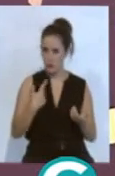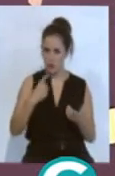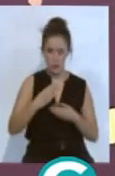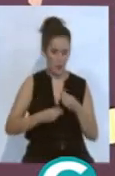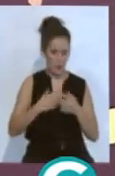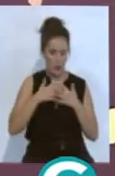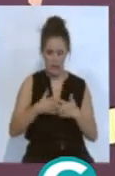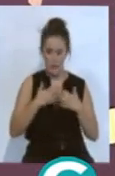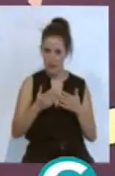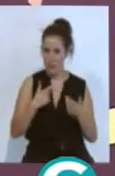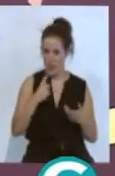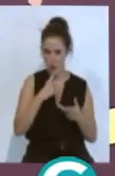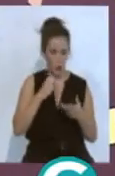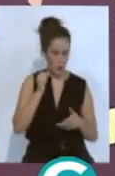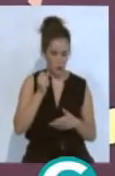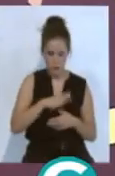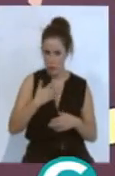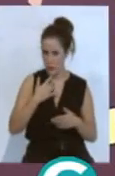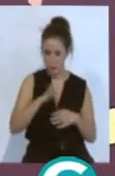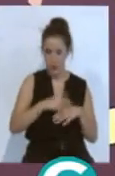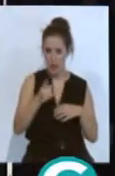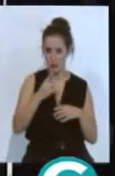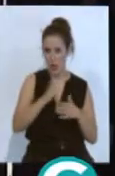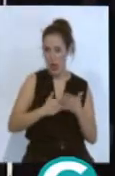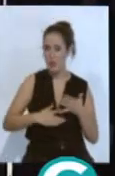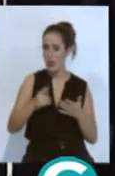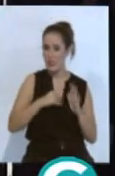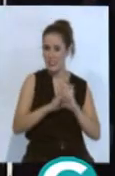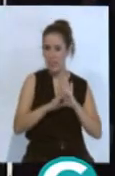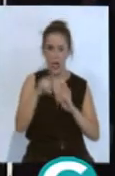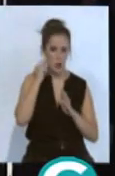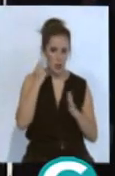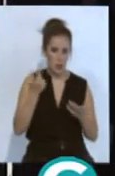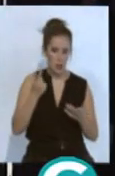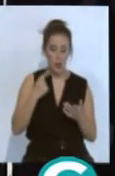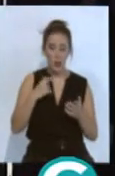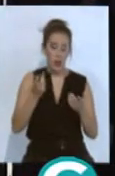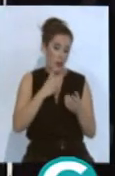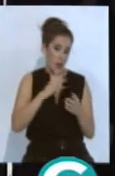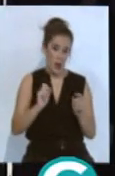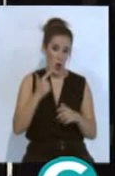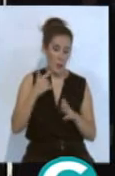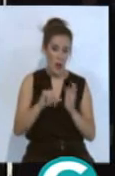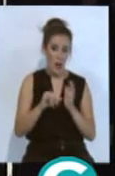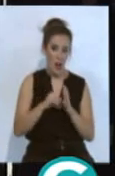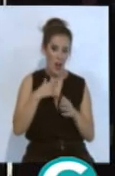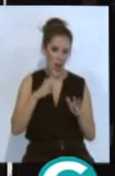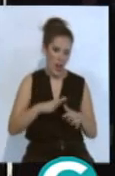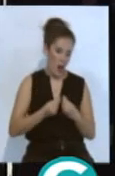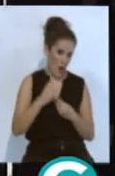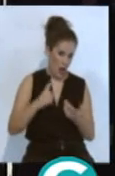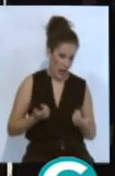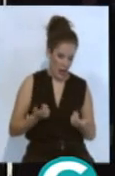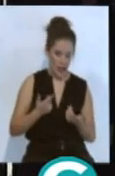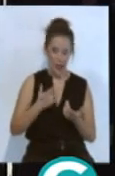hay que defenderlo a muerte para que sus coplas sigan sonando, ¿no? Claro, es lo más cerca de estar con él, ¿no?